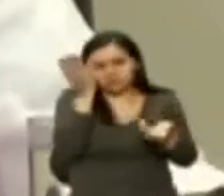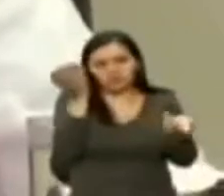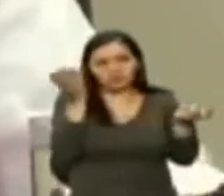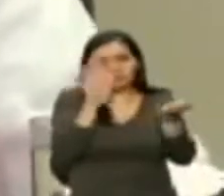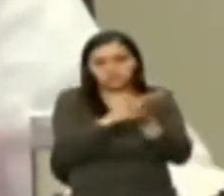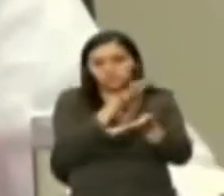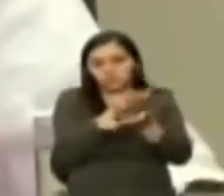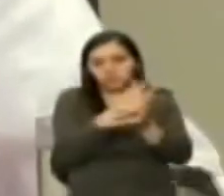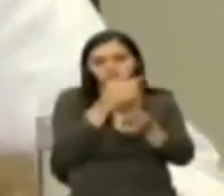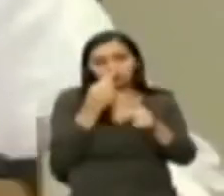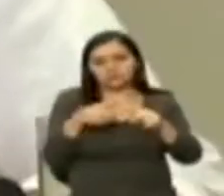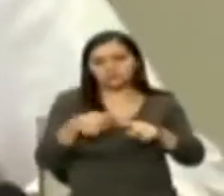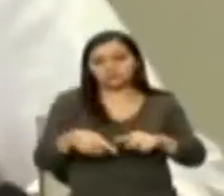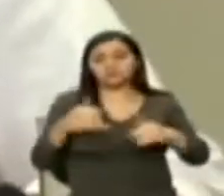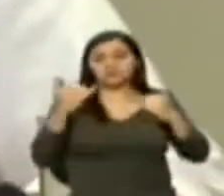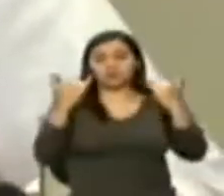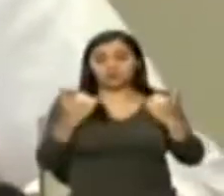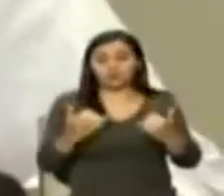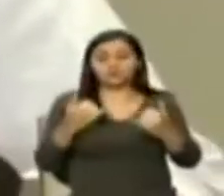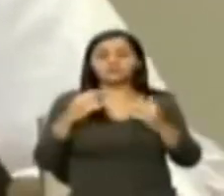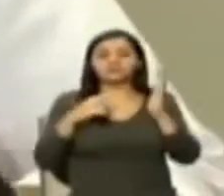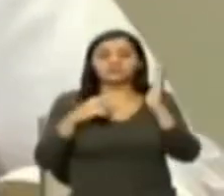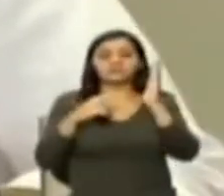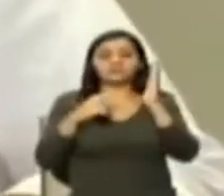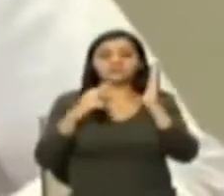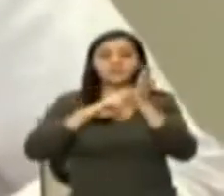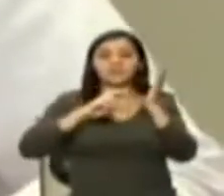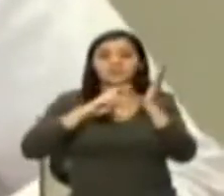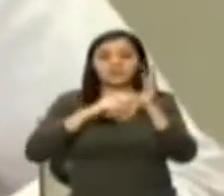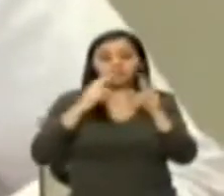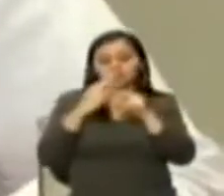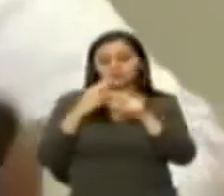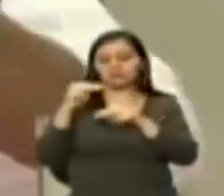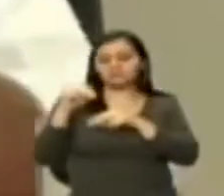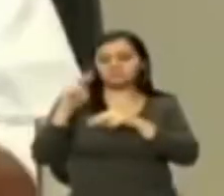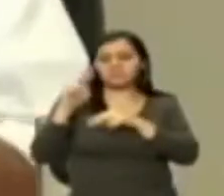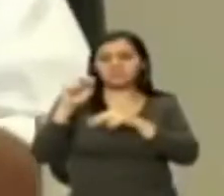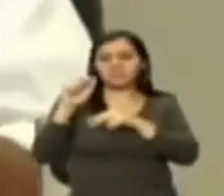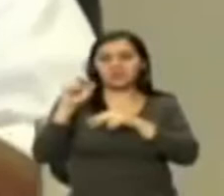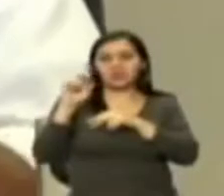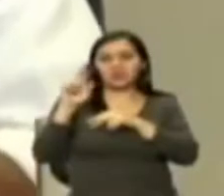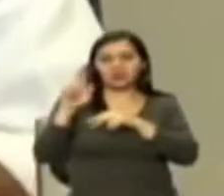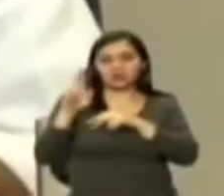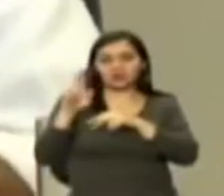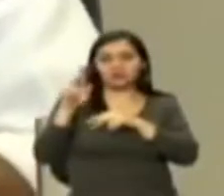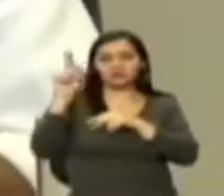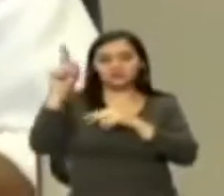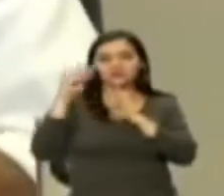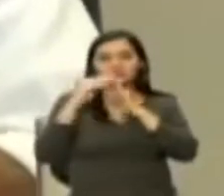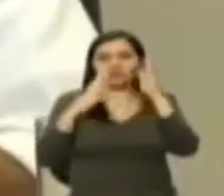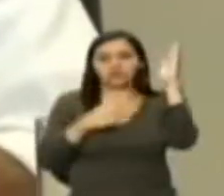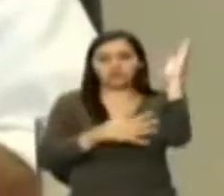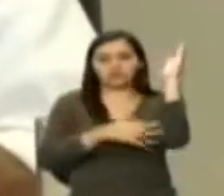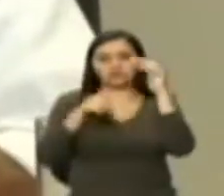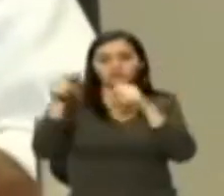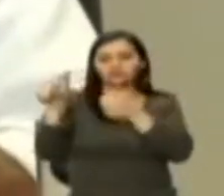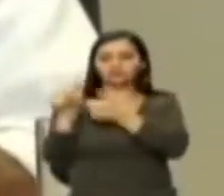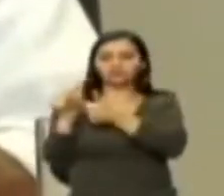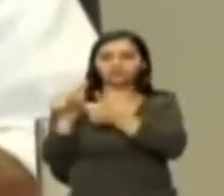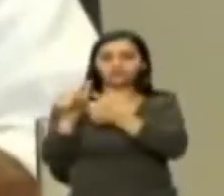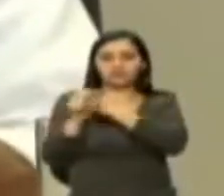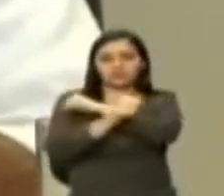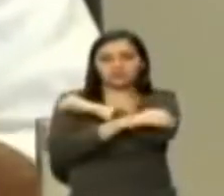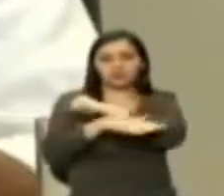70 millones de dólares. Recuerden que de acuerdo a la ley, 60% de las regalías mineras quedan por ley para desarrollo local. No va a pasar lo que pasó